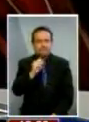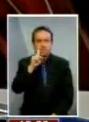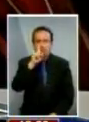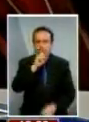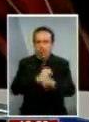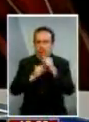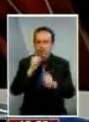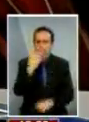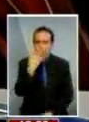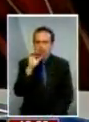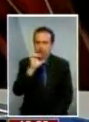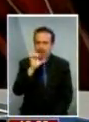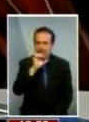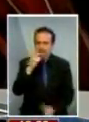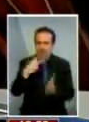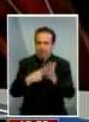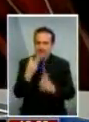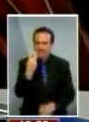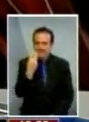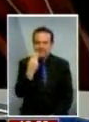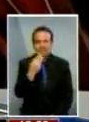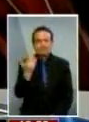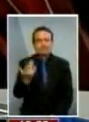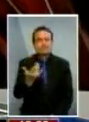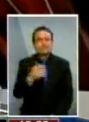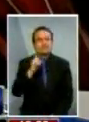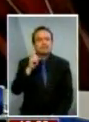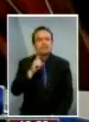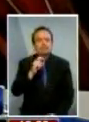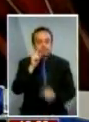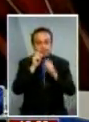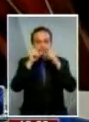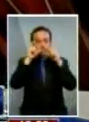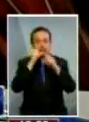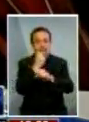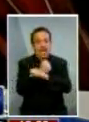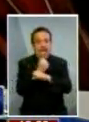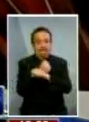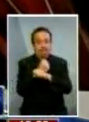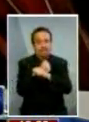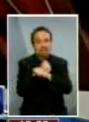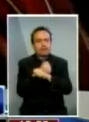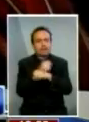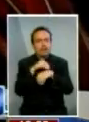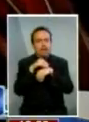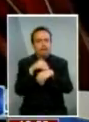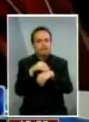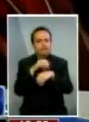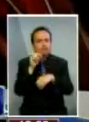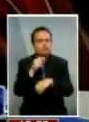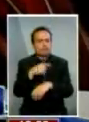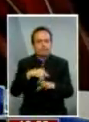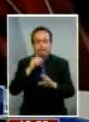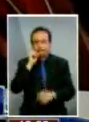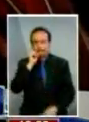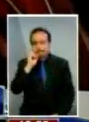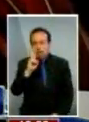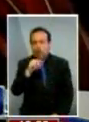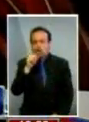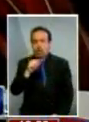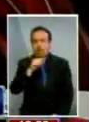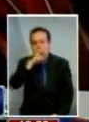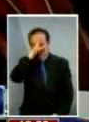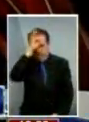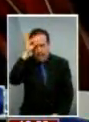año, el 4 de enero de 2013, una llamada alertaba a Carabineros sobre uno de los peores atentados registrados en la